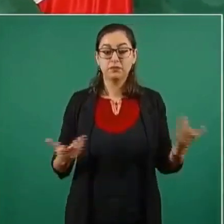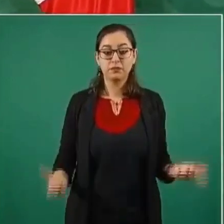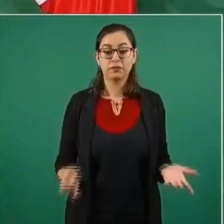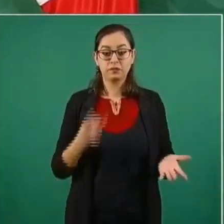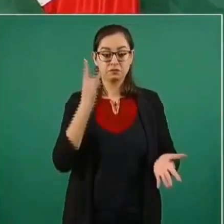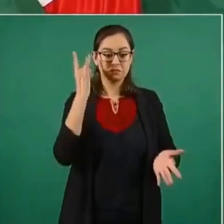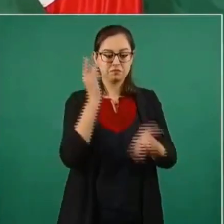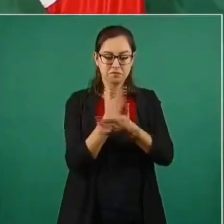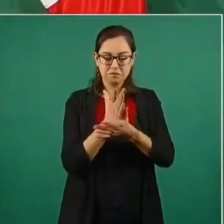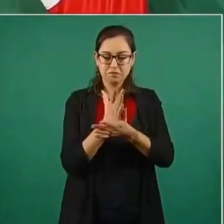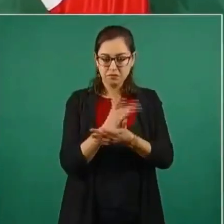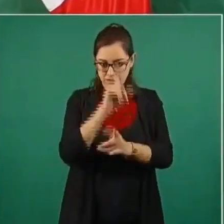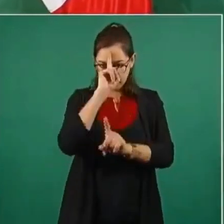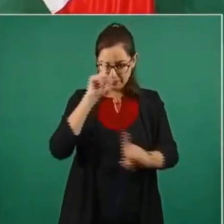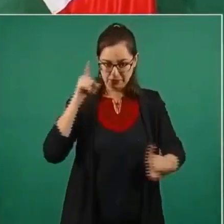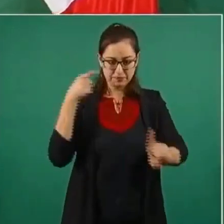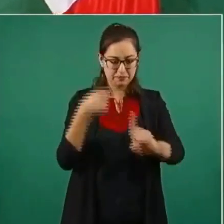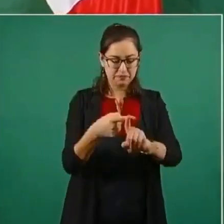materialismo,